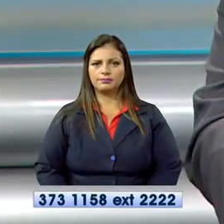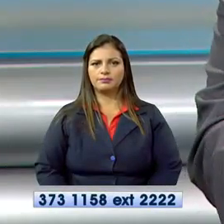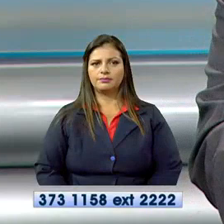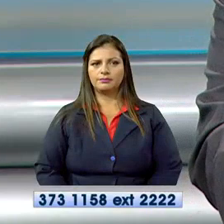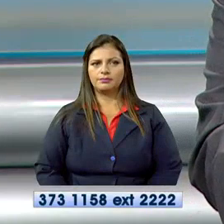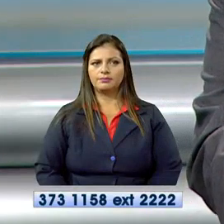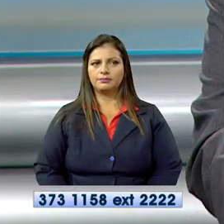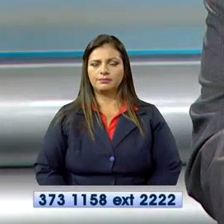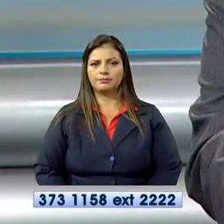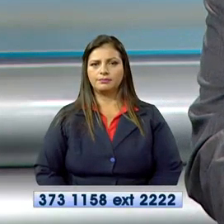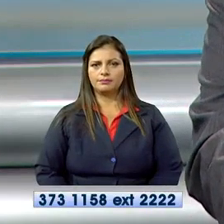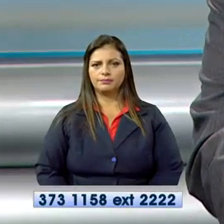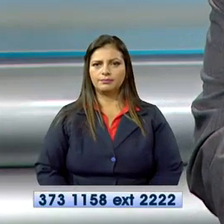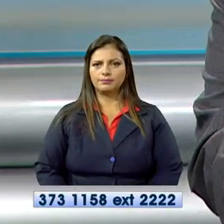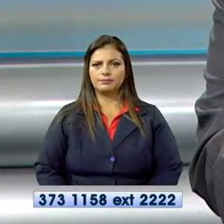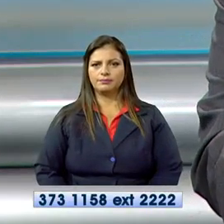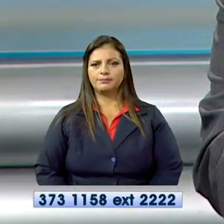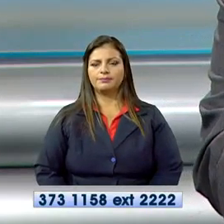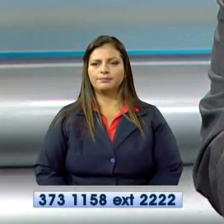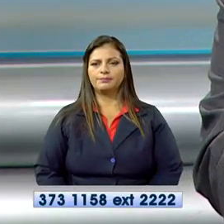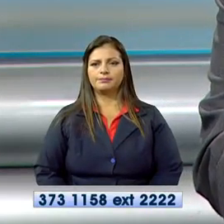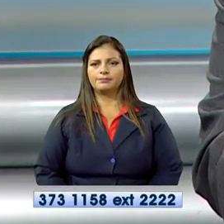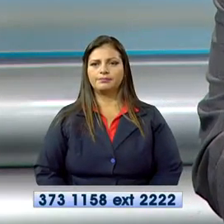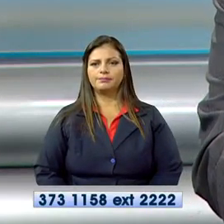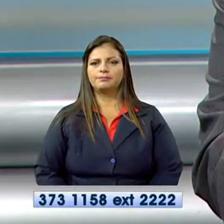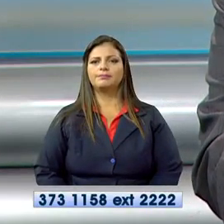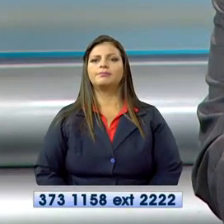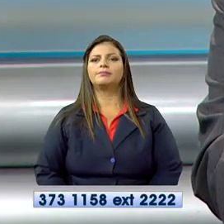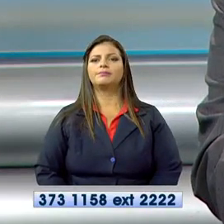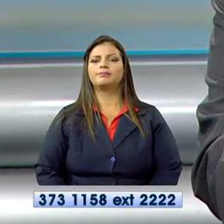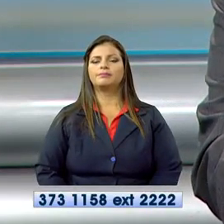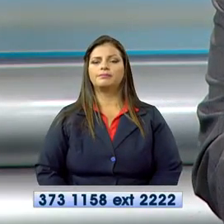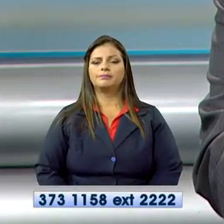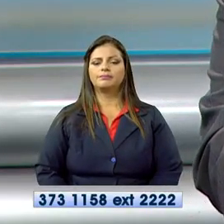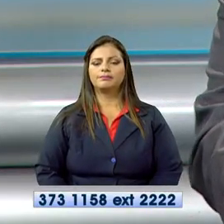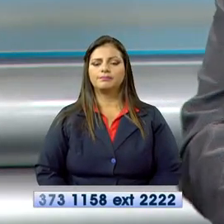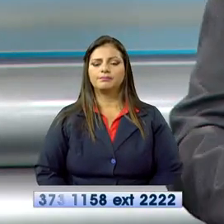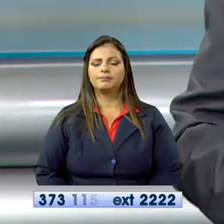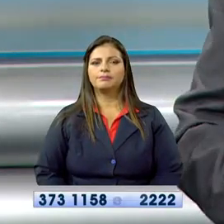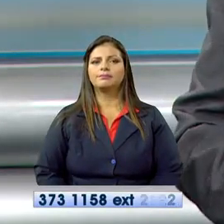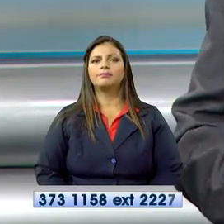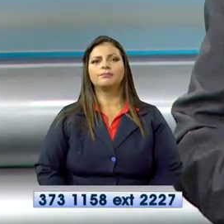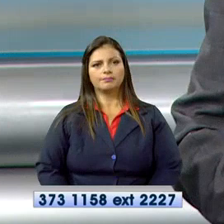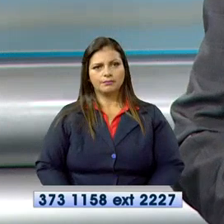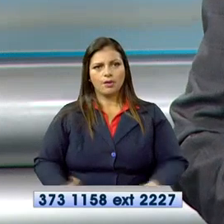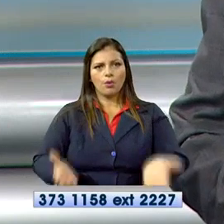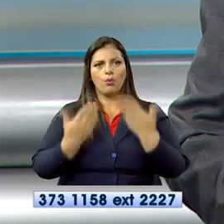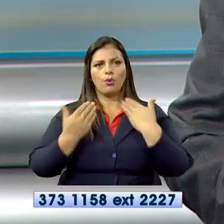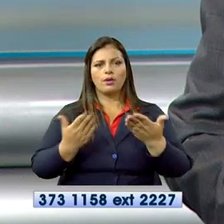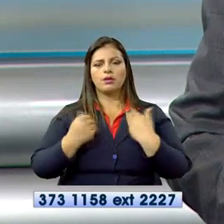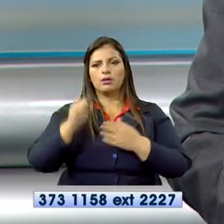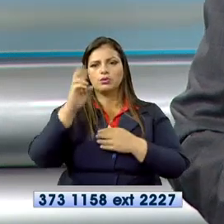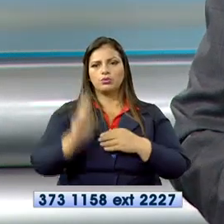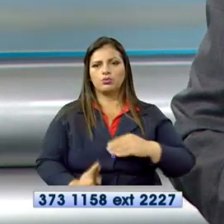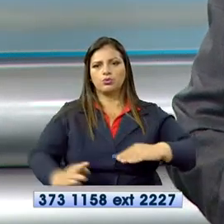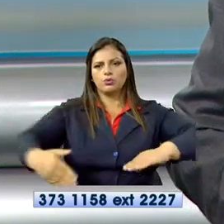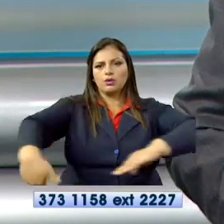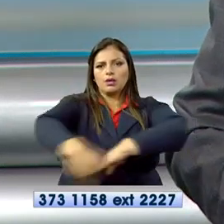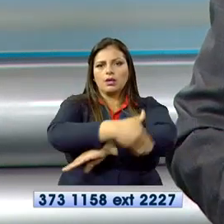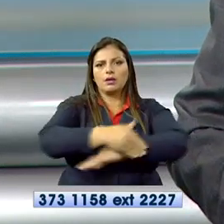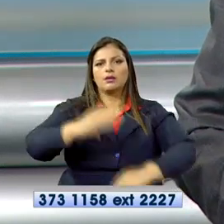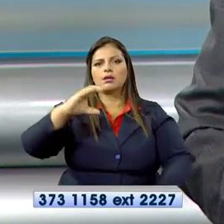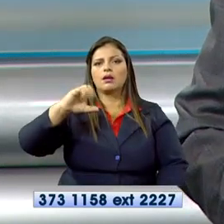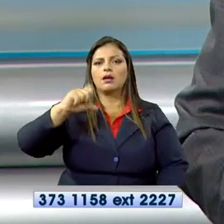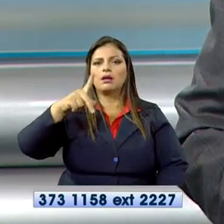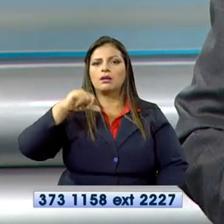Bueno, y un incendio se registró en un garaje ubicado en la Calicuchima y Los Ríos, en Guayaquil, causando